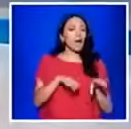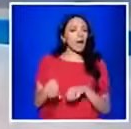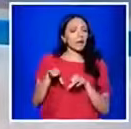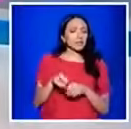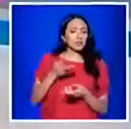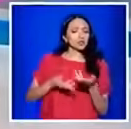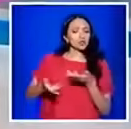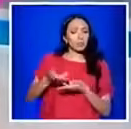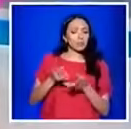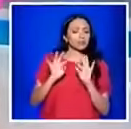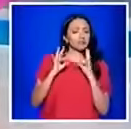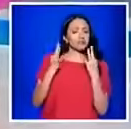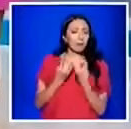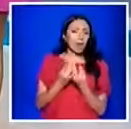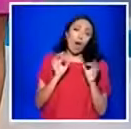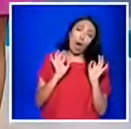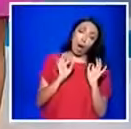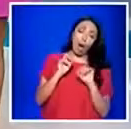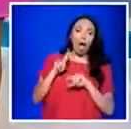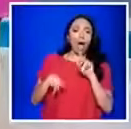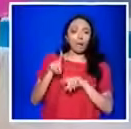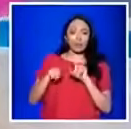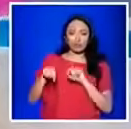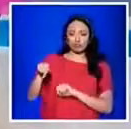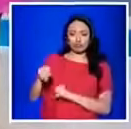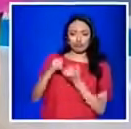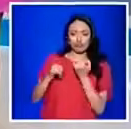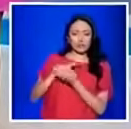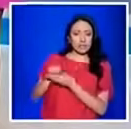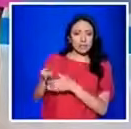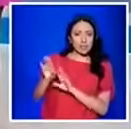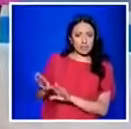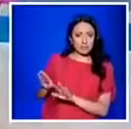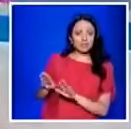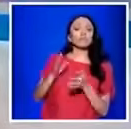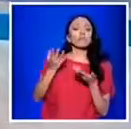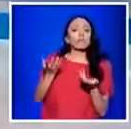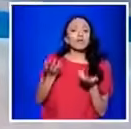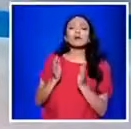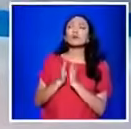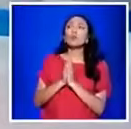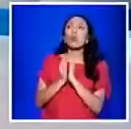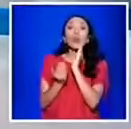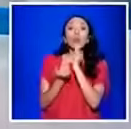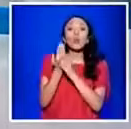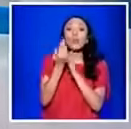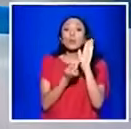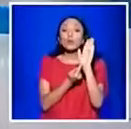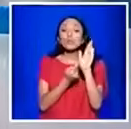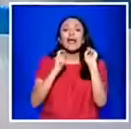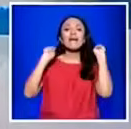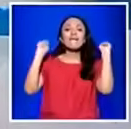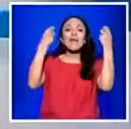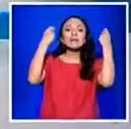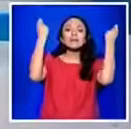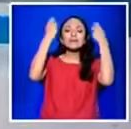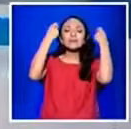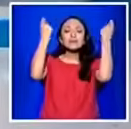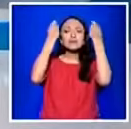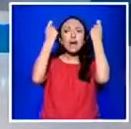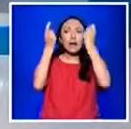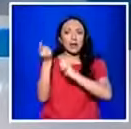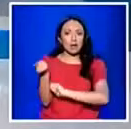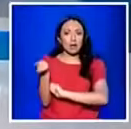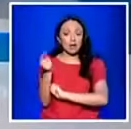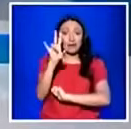compartir en familia o con amigos este fin de semana. Regresa una nueva edición de la Fiesta Escénica, con más de